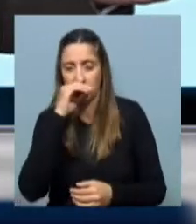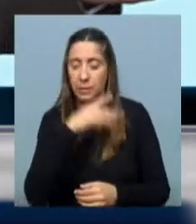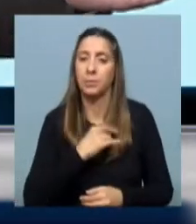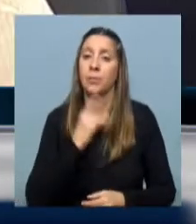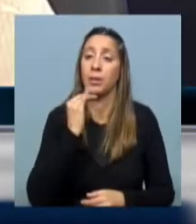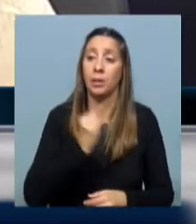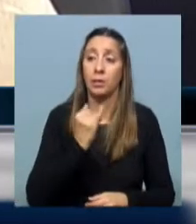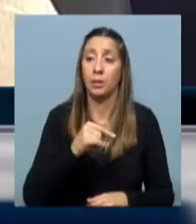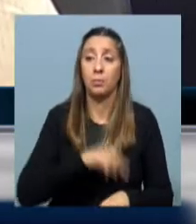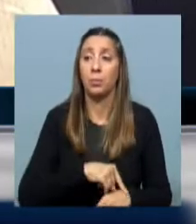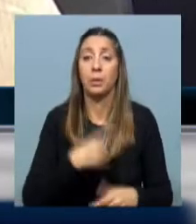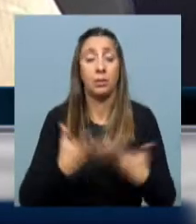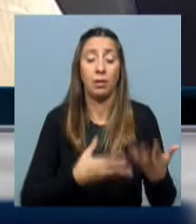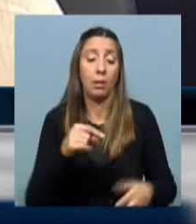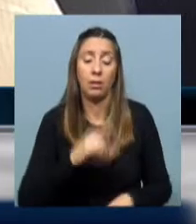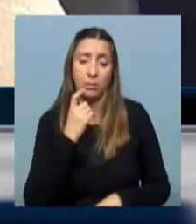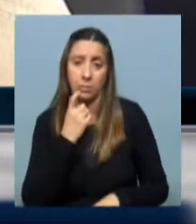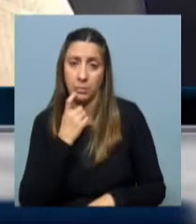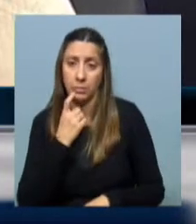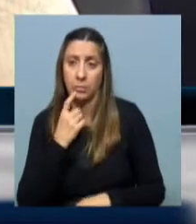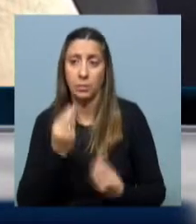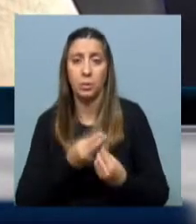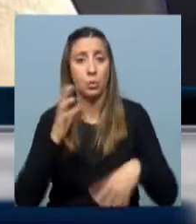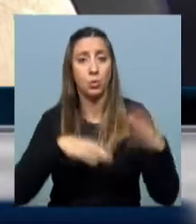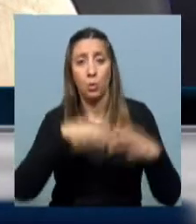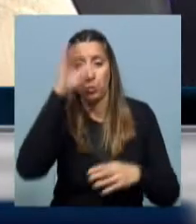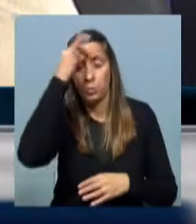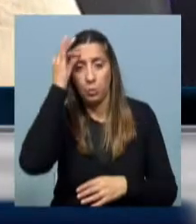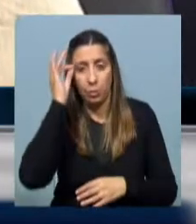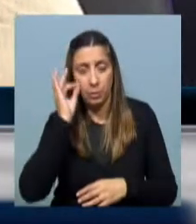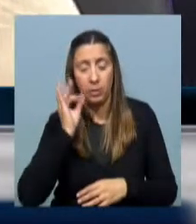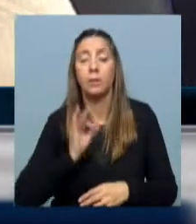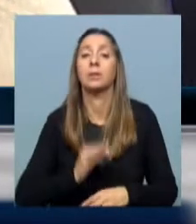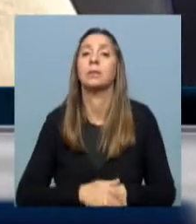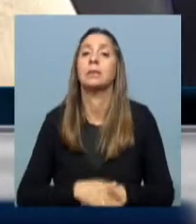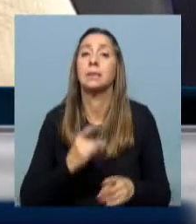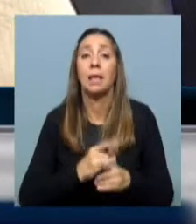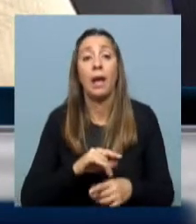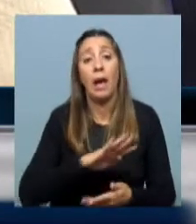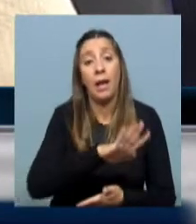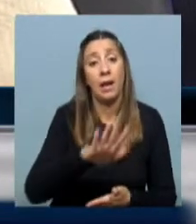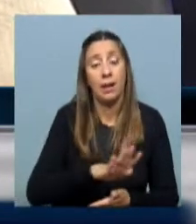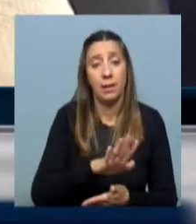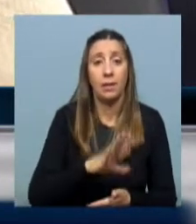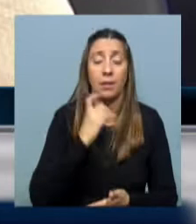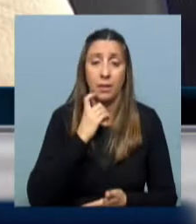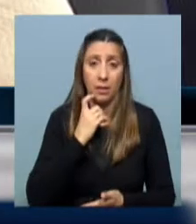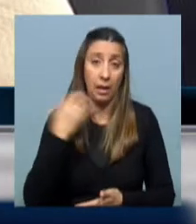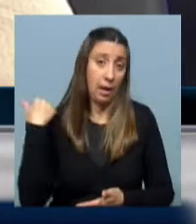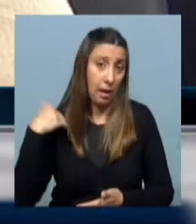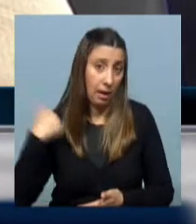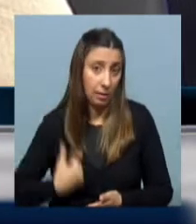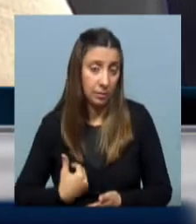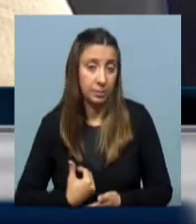lo es la lo época resalte. De incendios. Es la época de incendios. Llovió mucho en el verano y cada región de la República Argentina